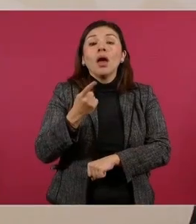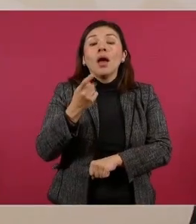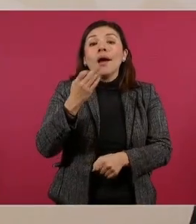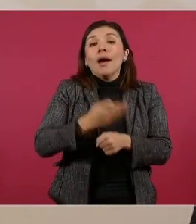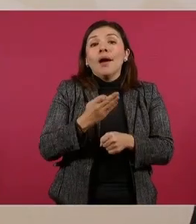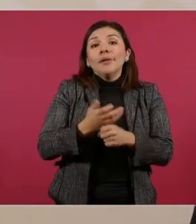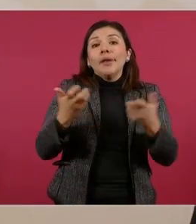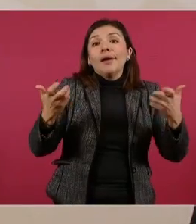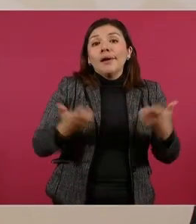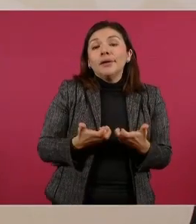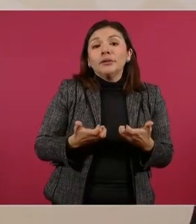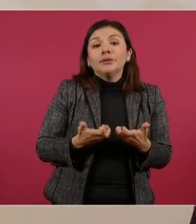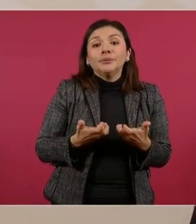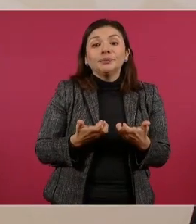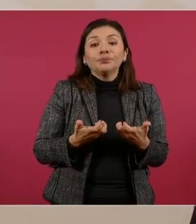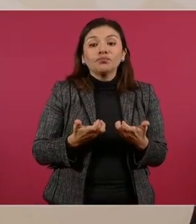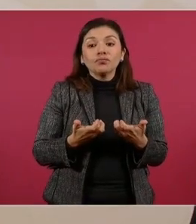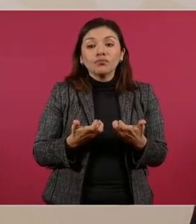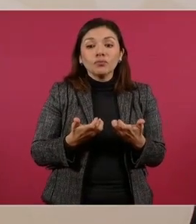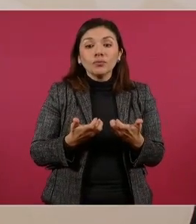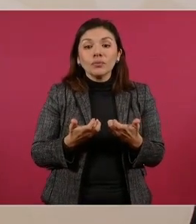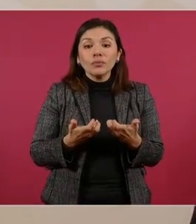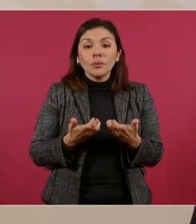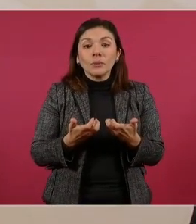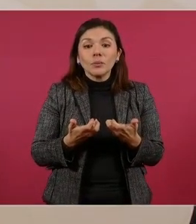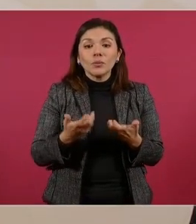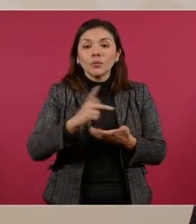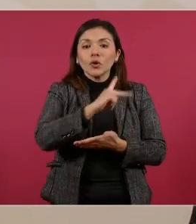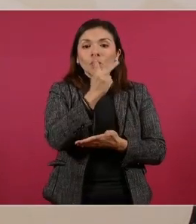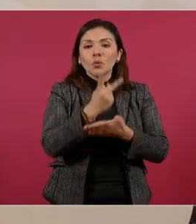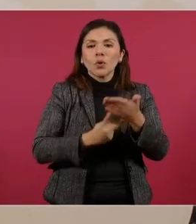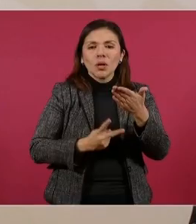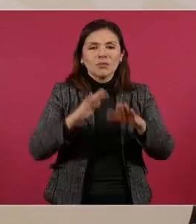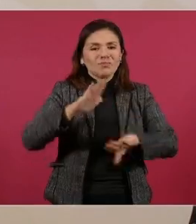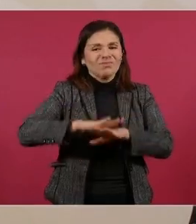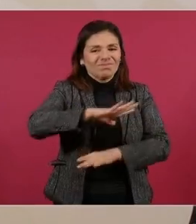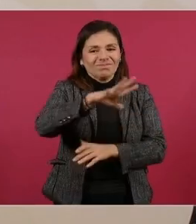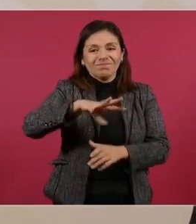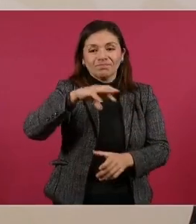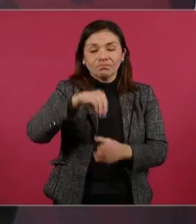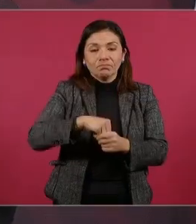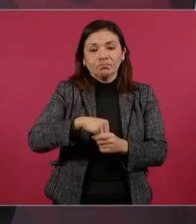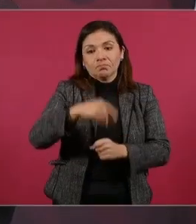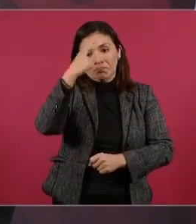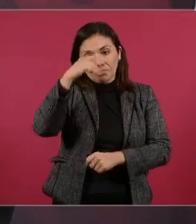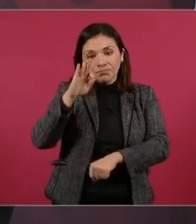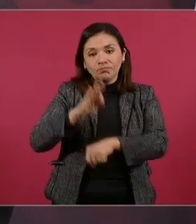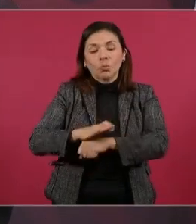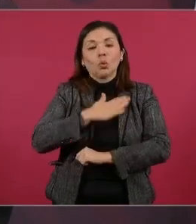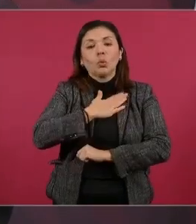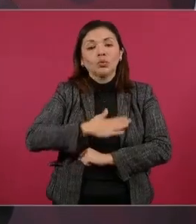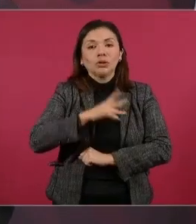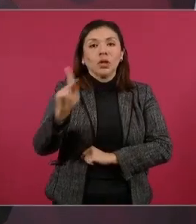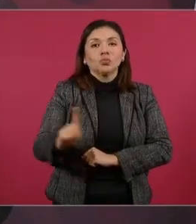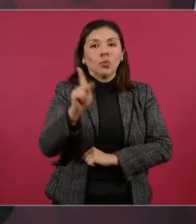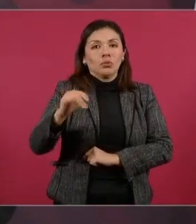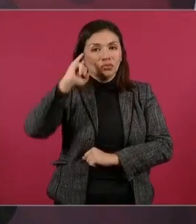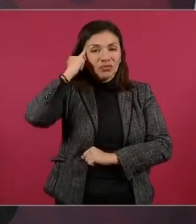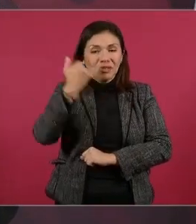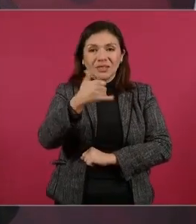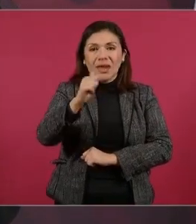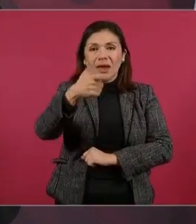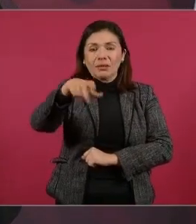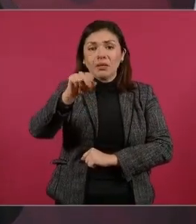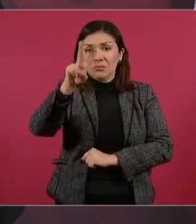a cabo un programa integral de justicia a los pueblos Yaquis